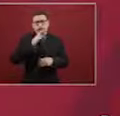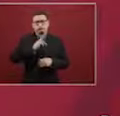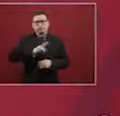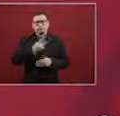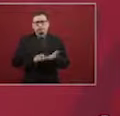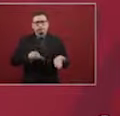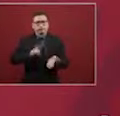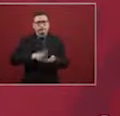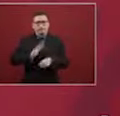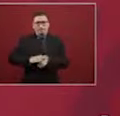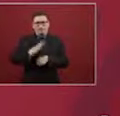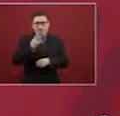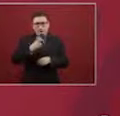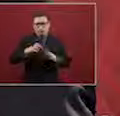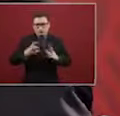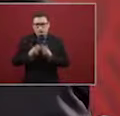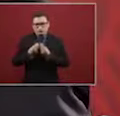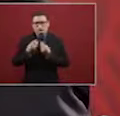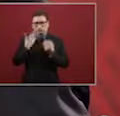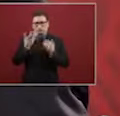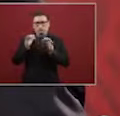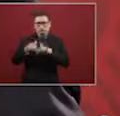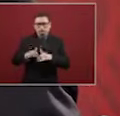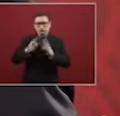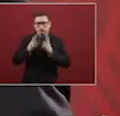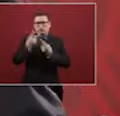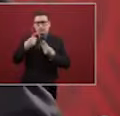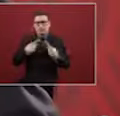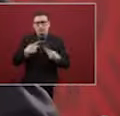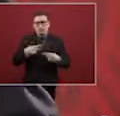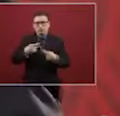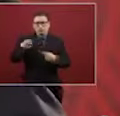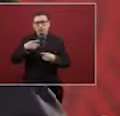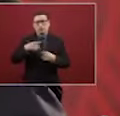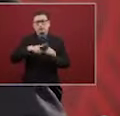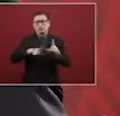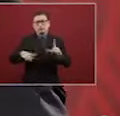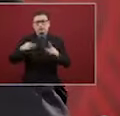propuesta de 4% a tasa anual. Para Star TV Noticias, Rubén Moreno.